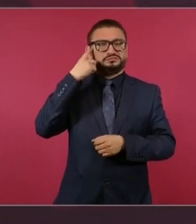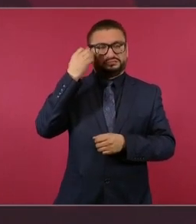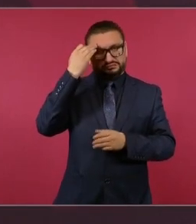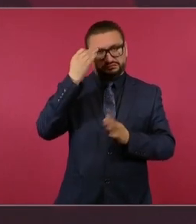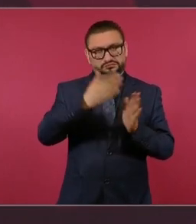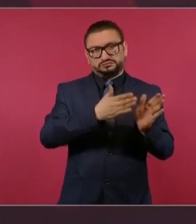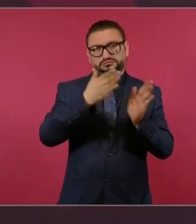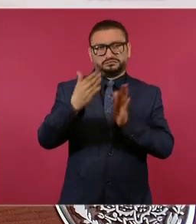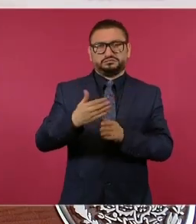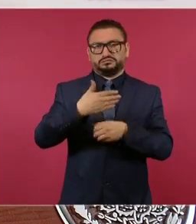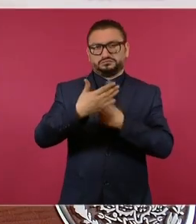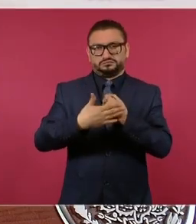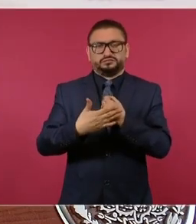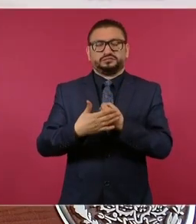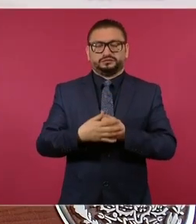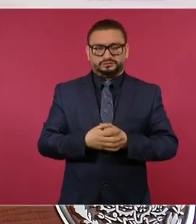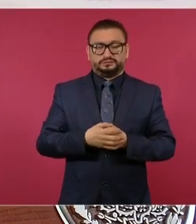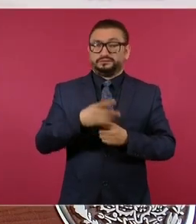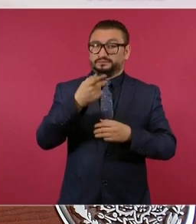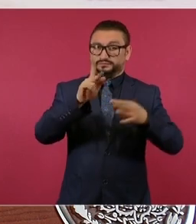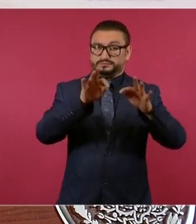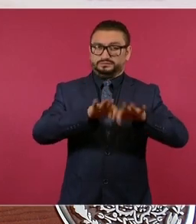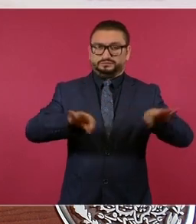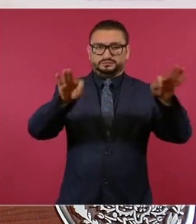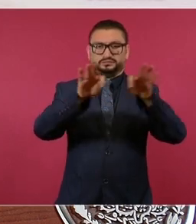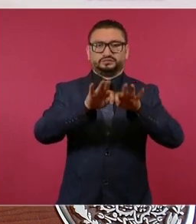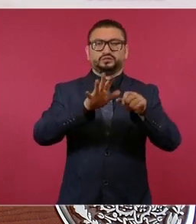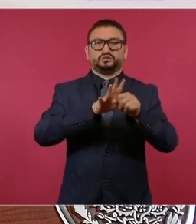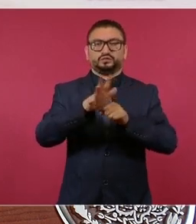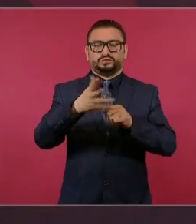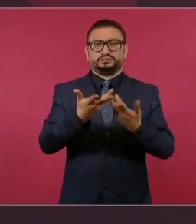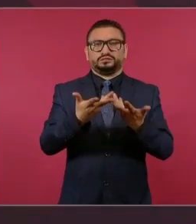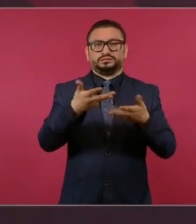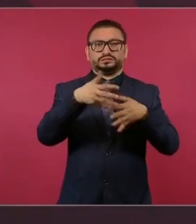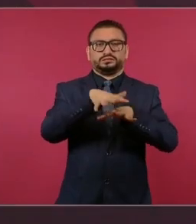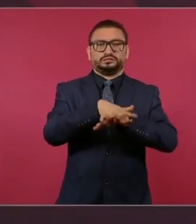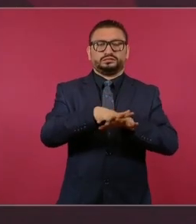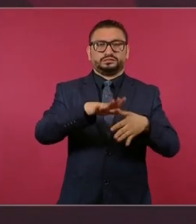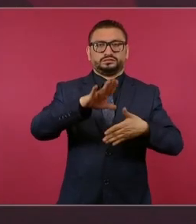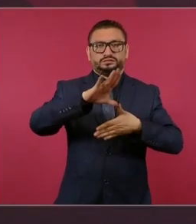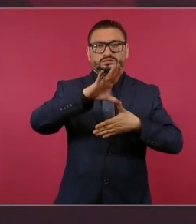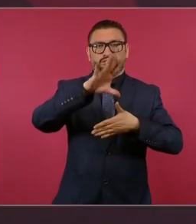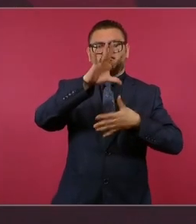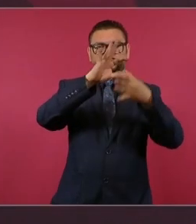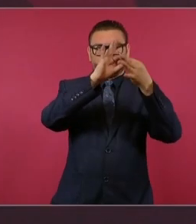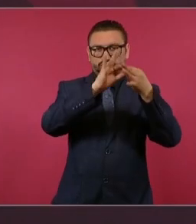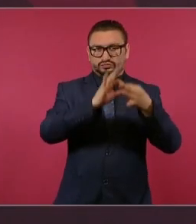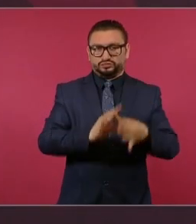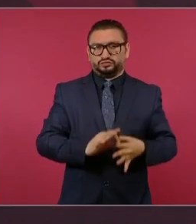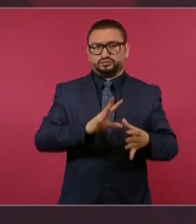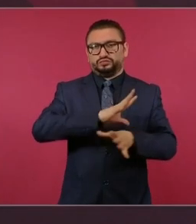tiempo, pero muy importante, en la integración de toda América.